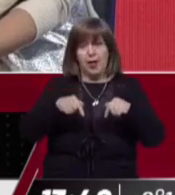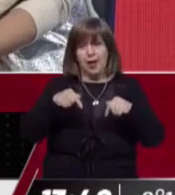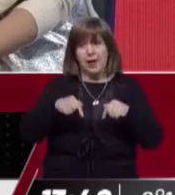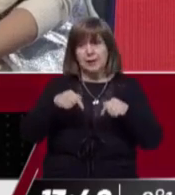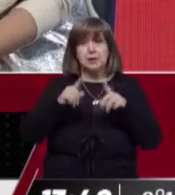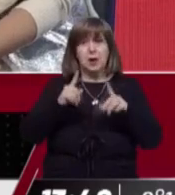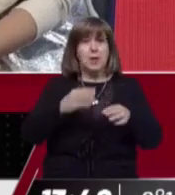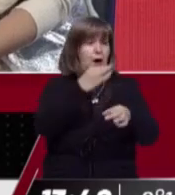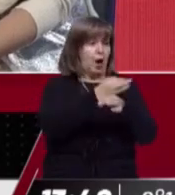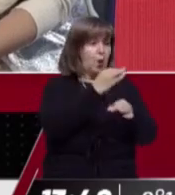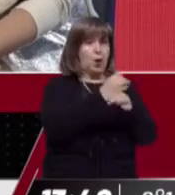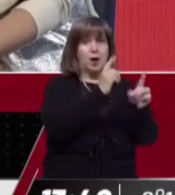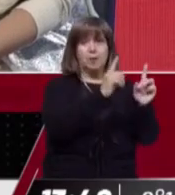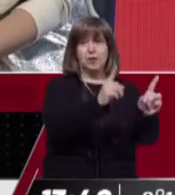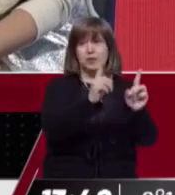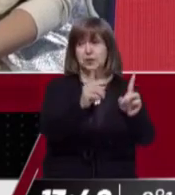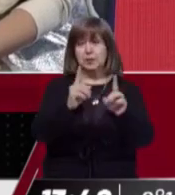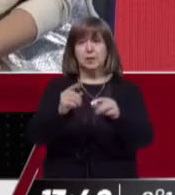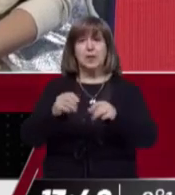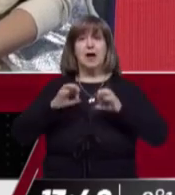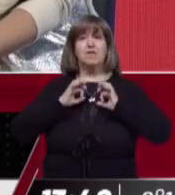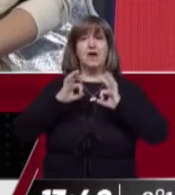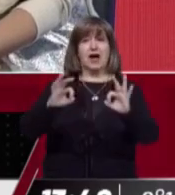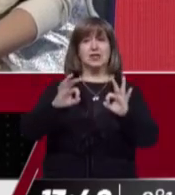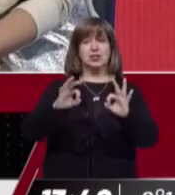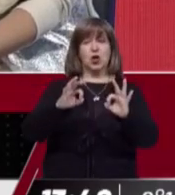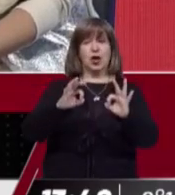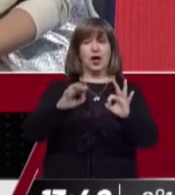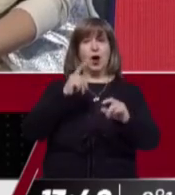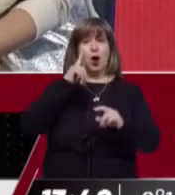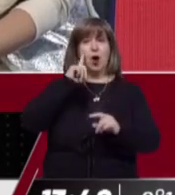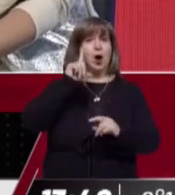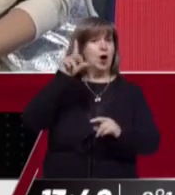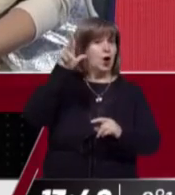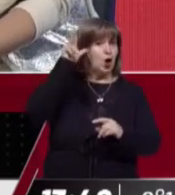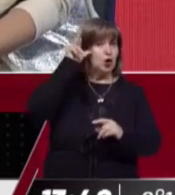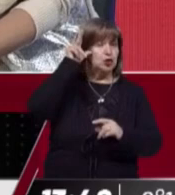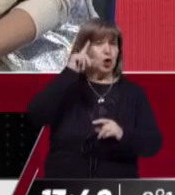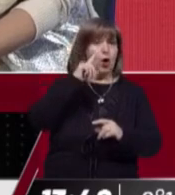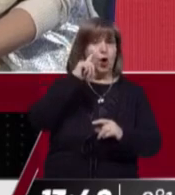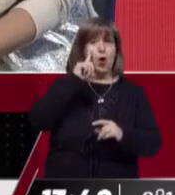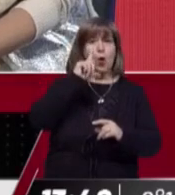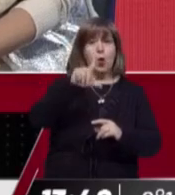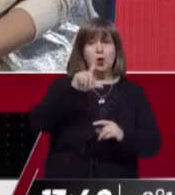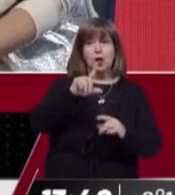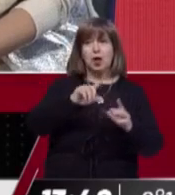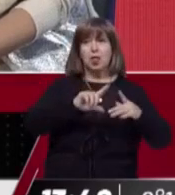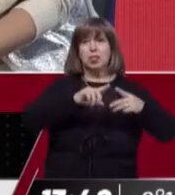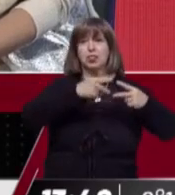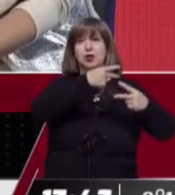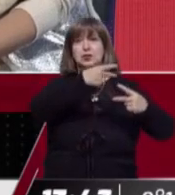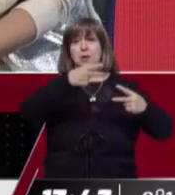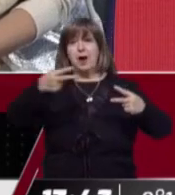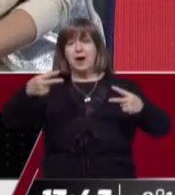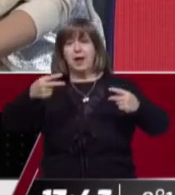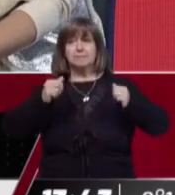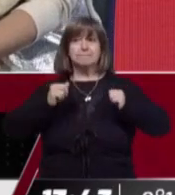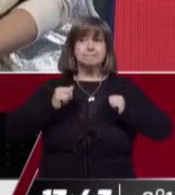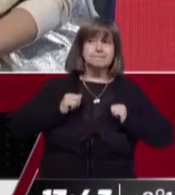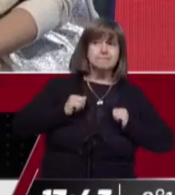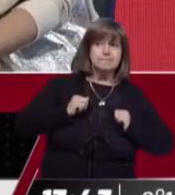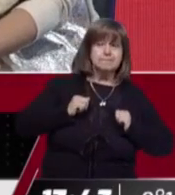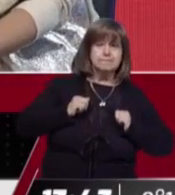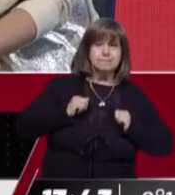las escuelas nosotros vamos a tener el receso escolar el 8 de julio los tiempos democráticos de nuestra organización van a alcanzar